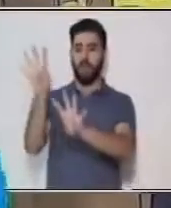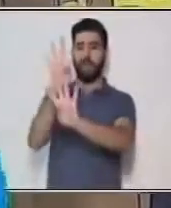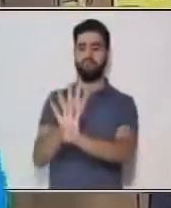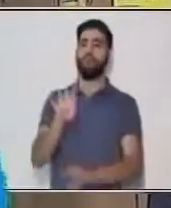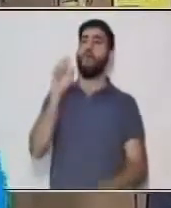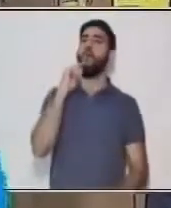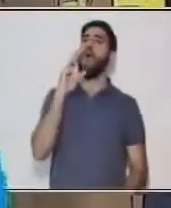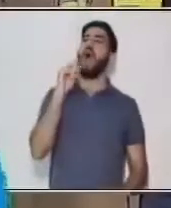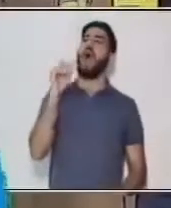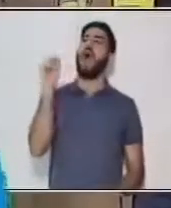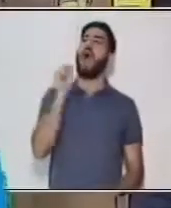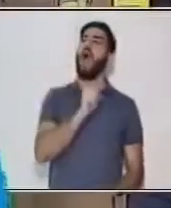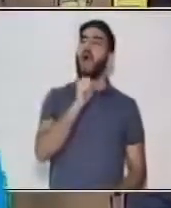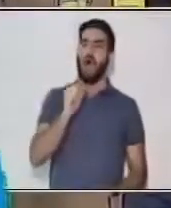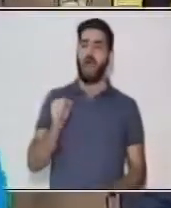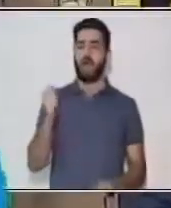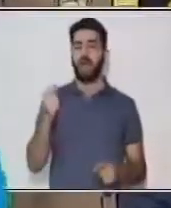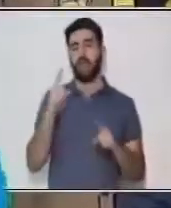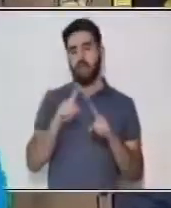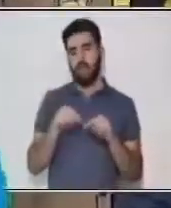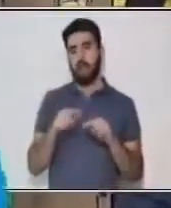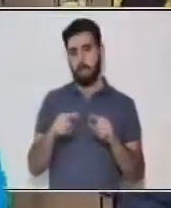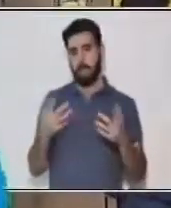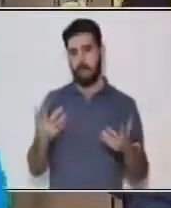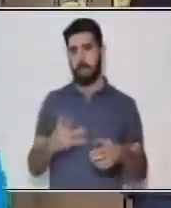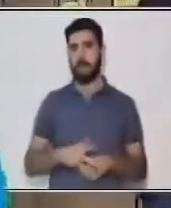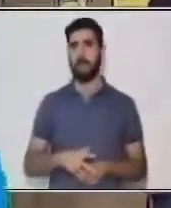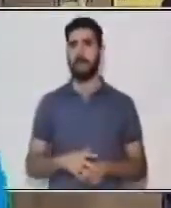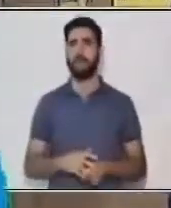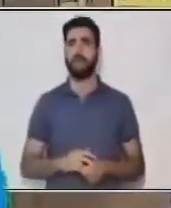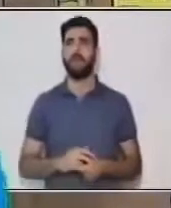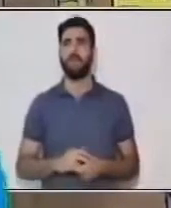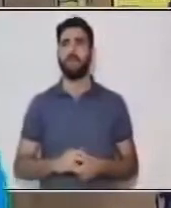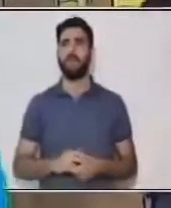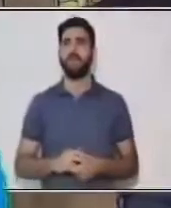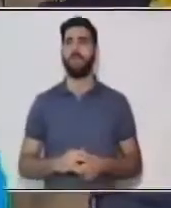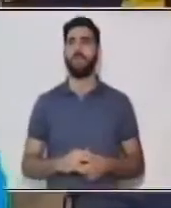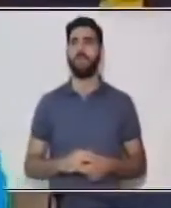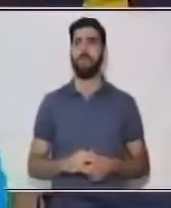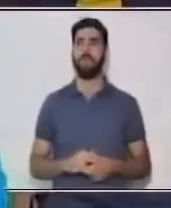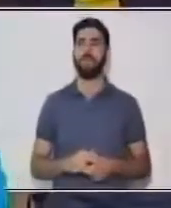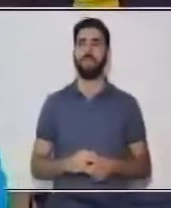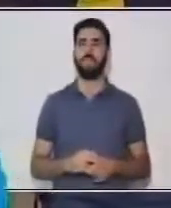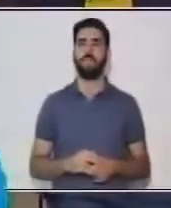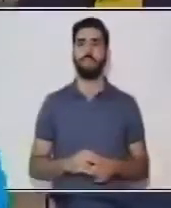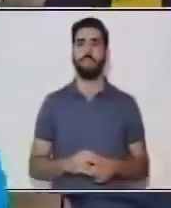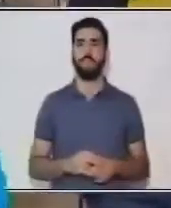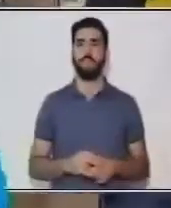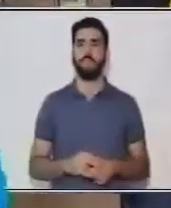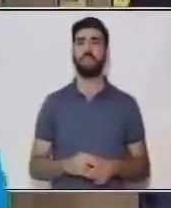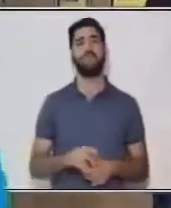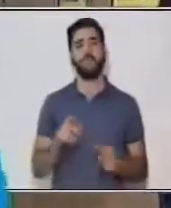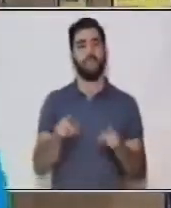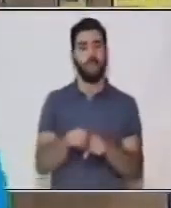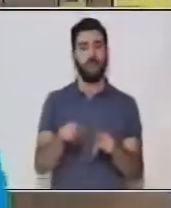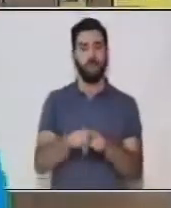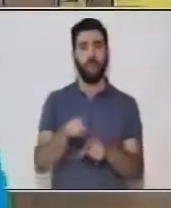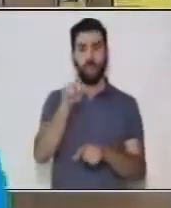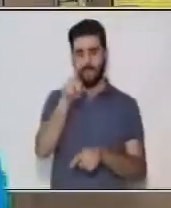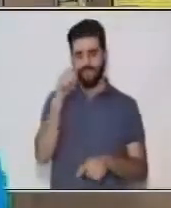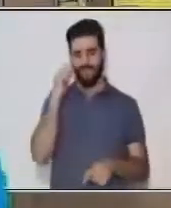texto que se escoja dependerá el éxito de esta actividad. La lectura coral es cuando tu maestro o